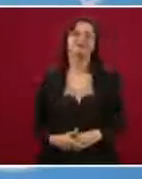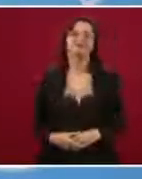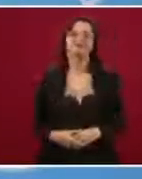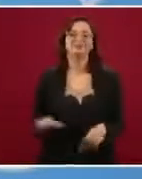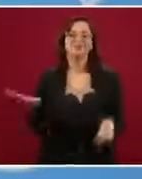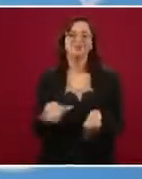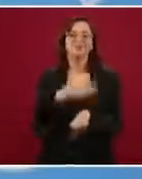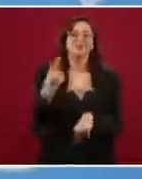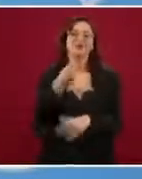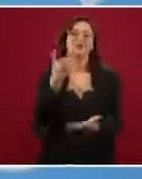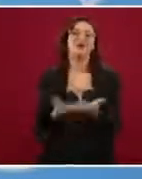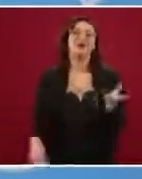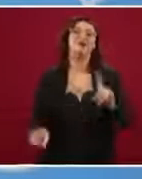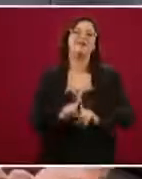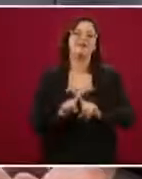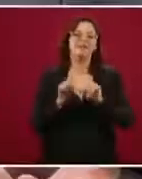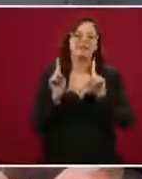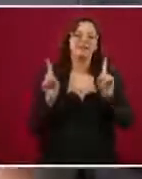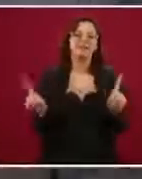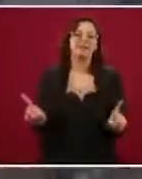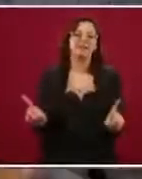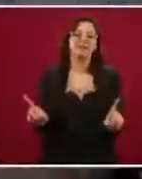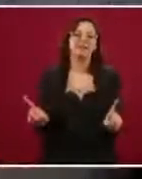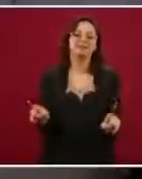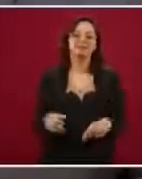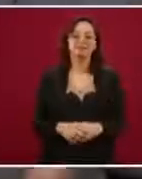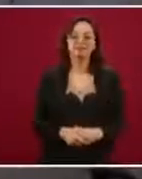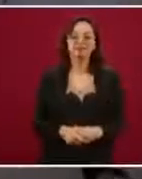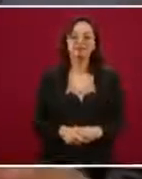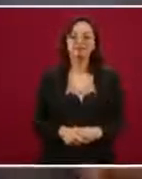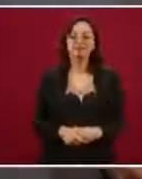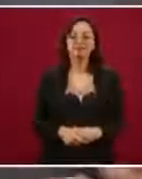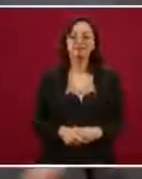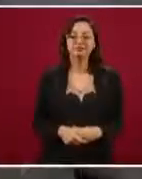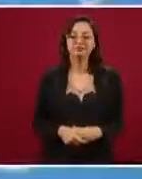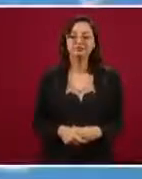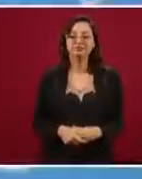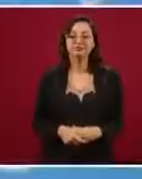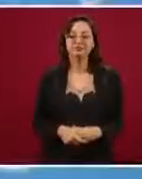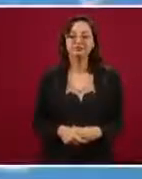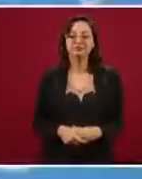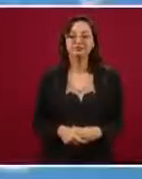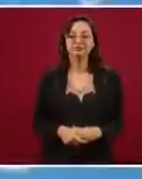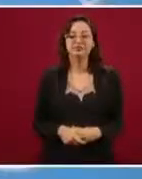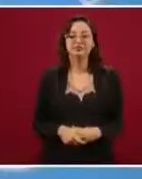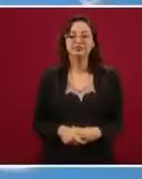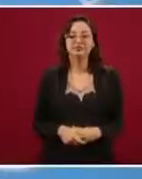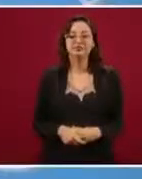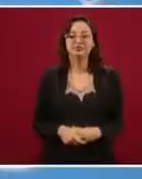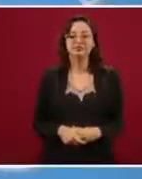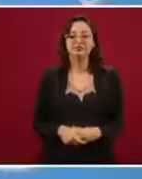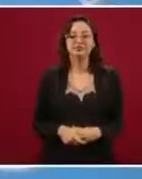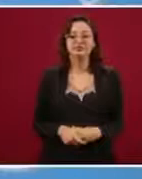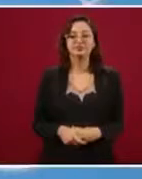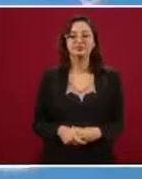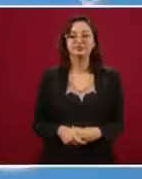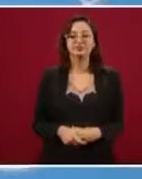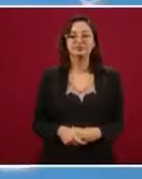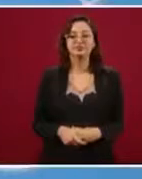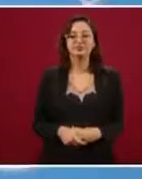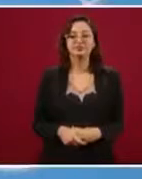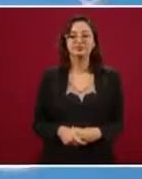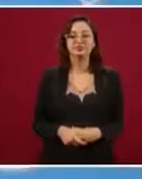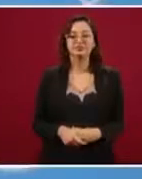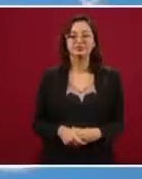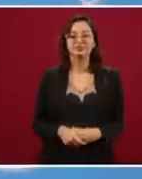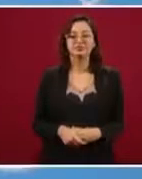porque ya es distinto. Bueno, ahora es distinto también